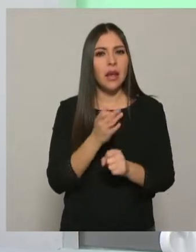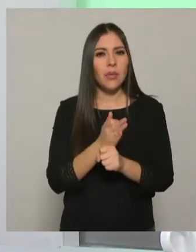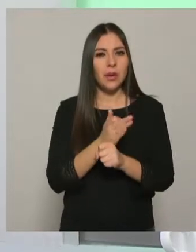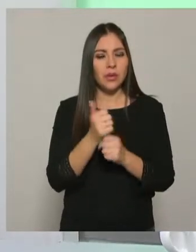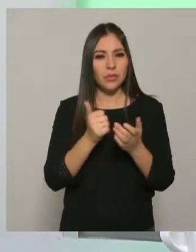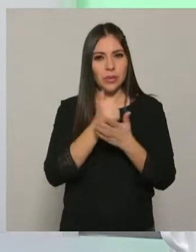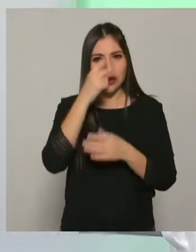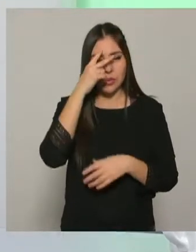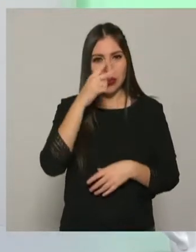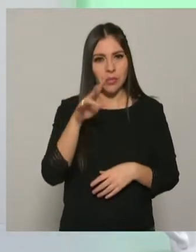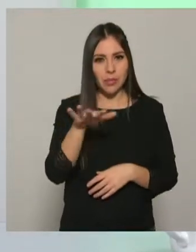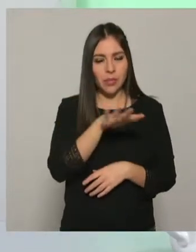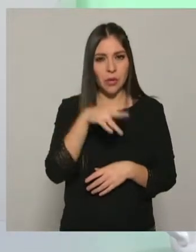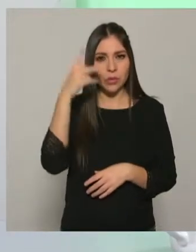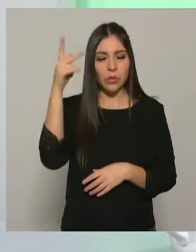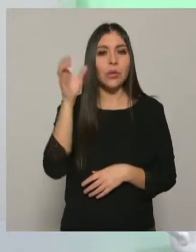respecto.